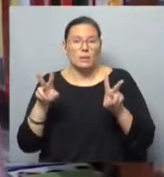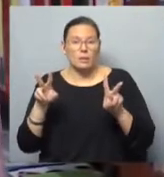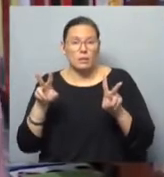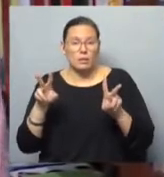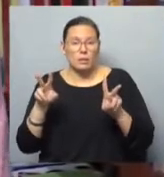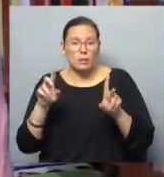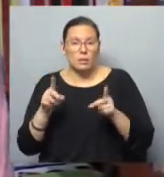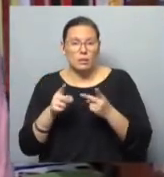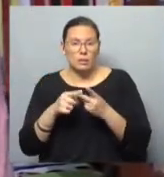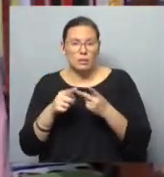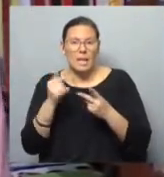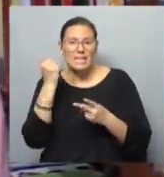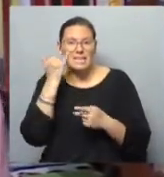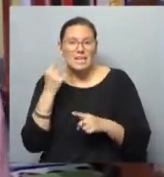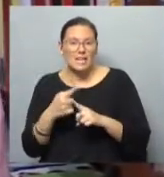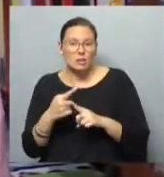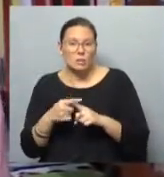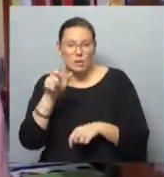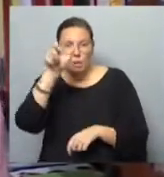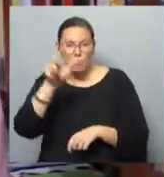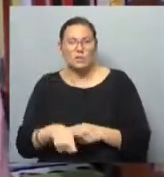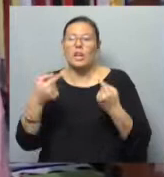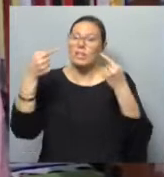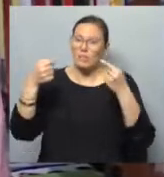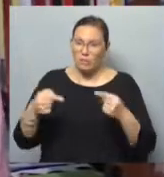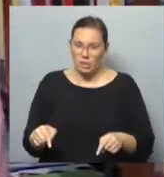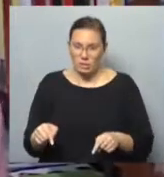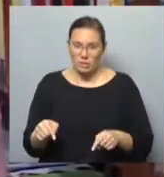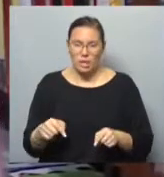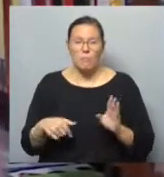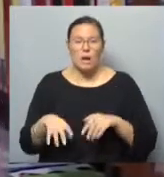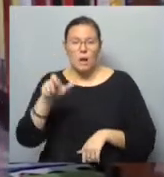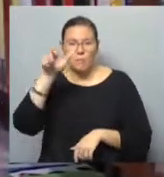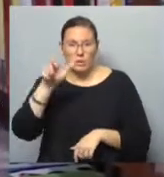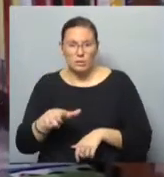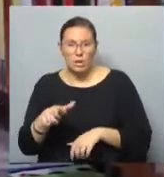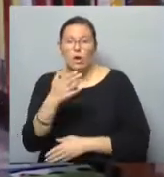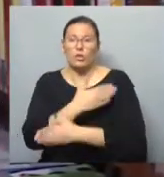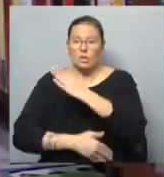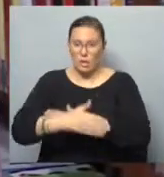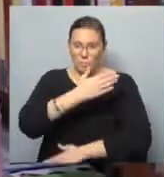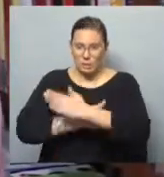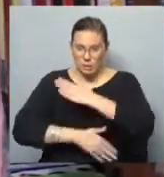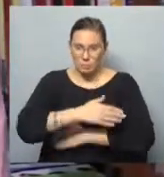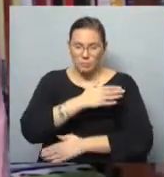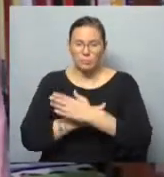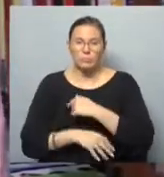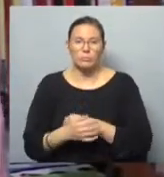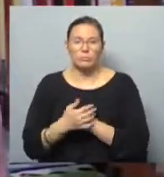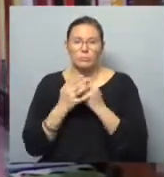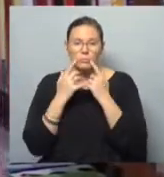la sexualidad de las personas diferentes, especialmente de las personas con discapacidad.